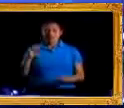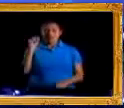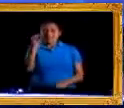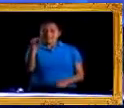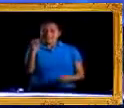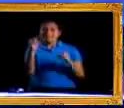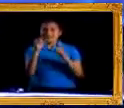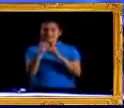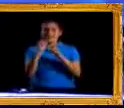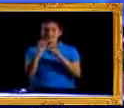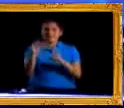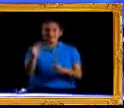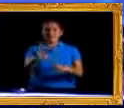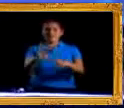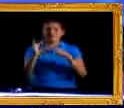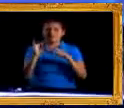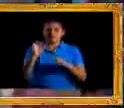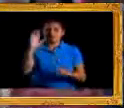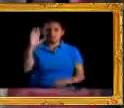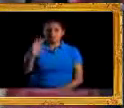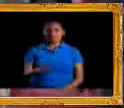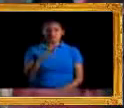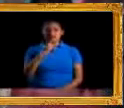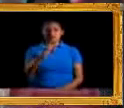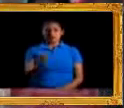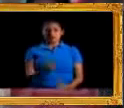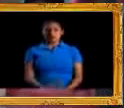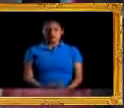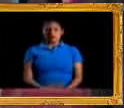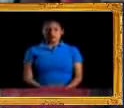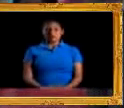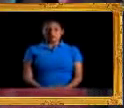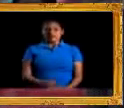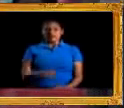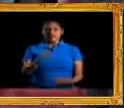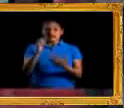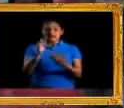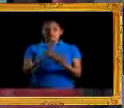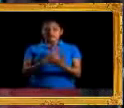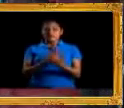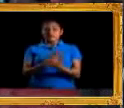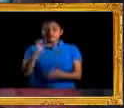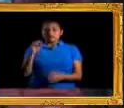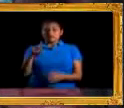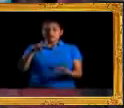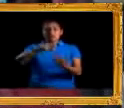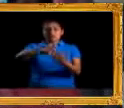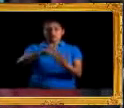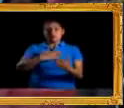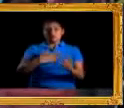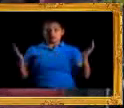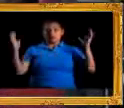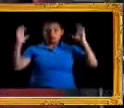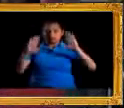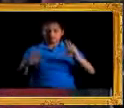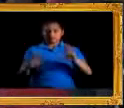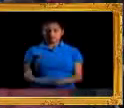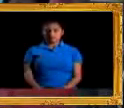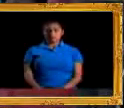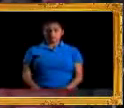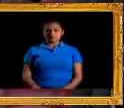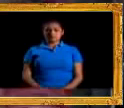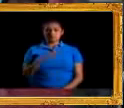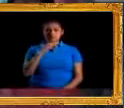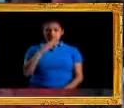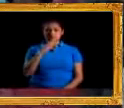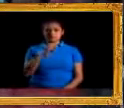palabra que encontramos aquí, hermano, en la escritura, si postrado me adoras, es